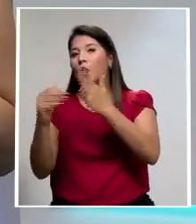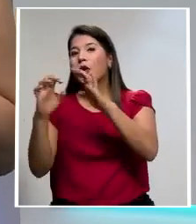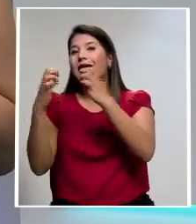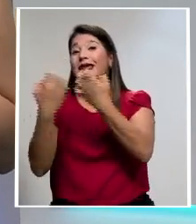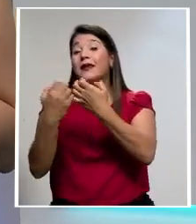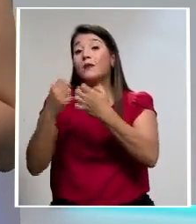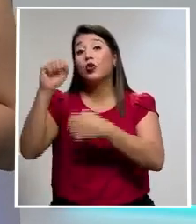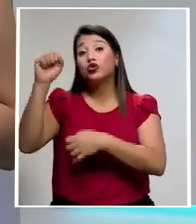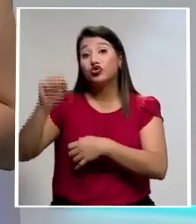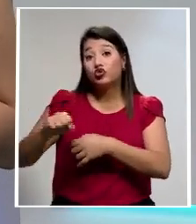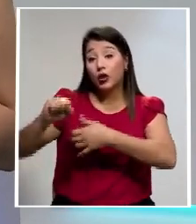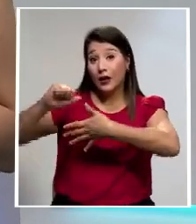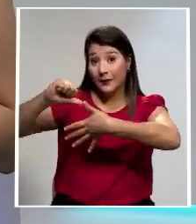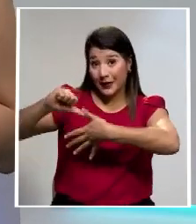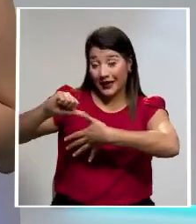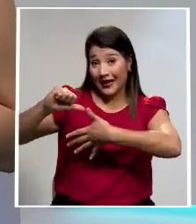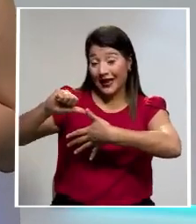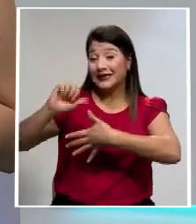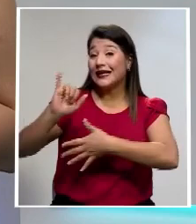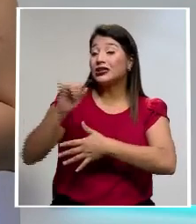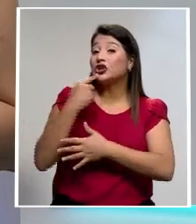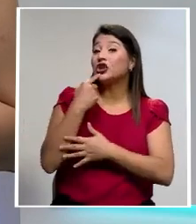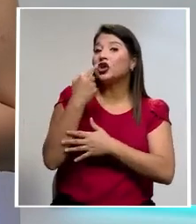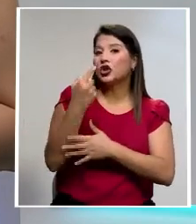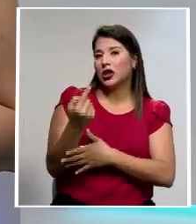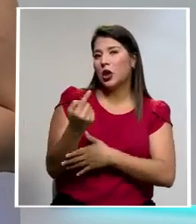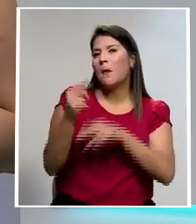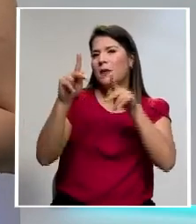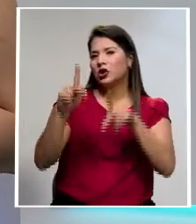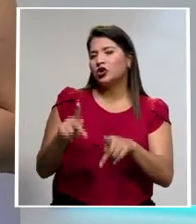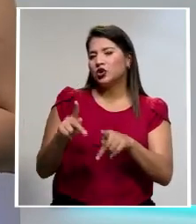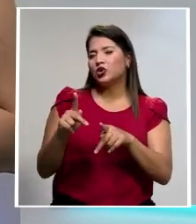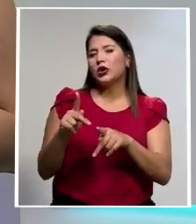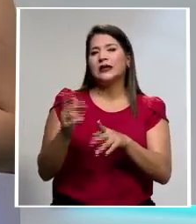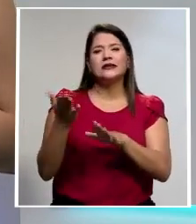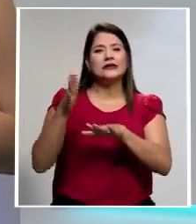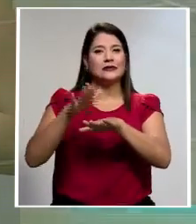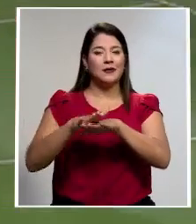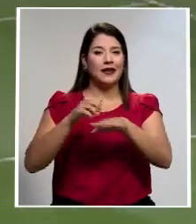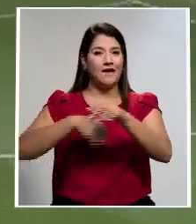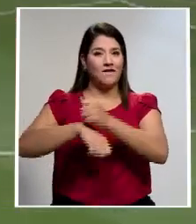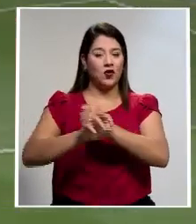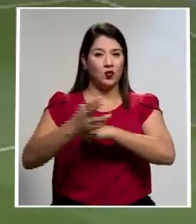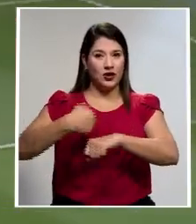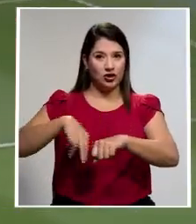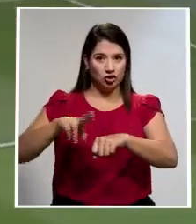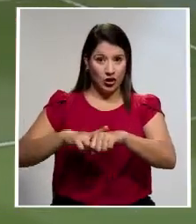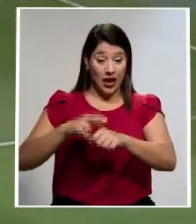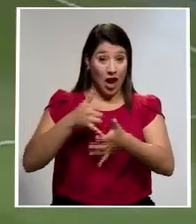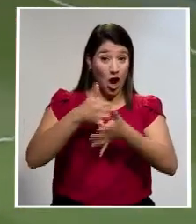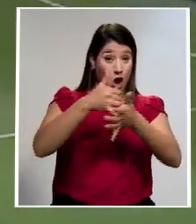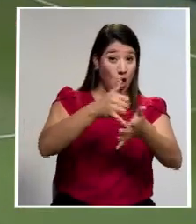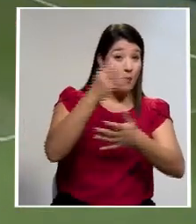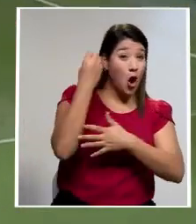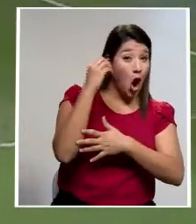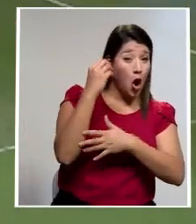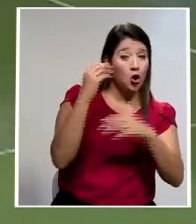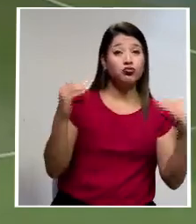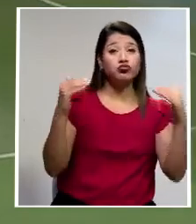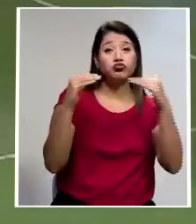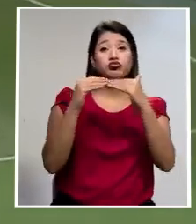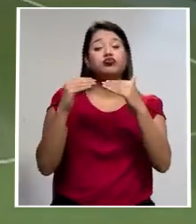al menos así opinan dos conocedores del fútbol nacional. El nivel de la Copa de Oro es comparable con el que se mostró en la